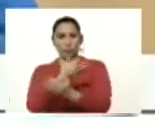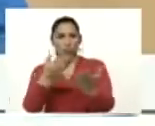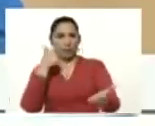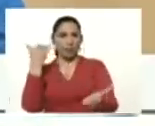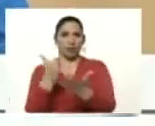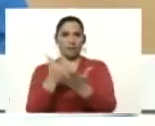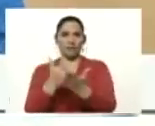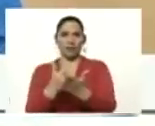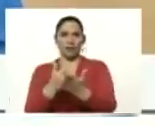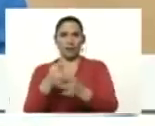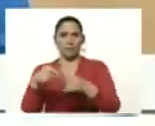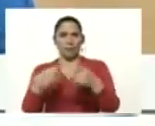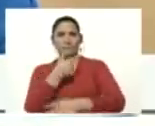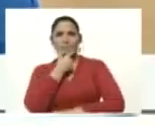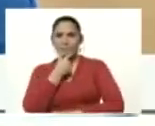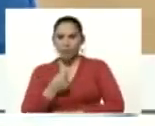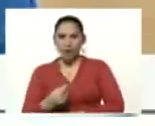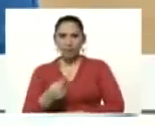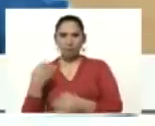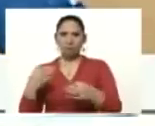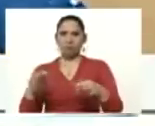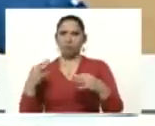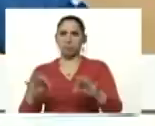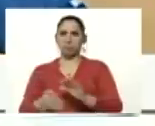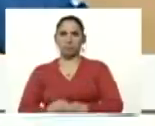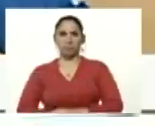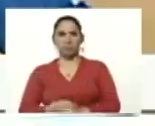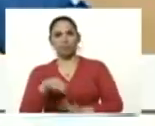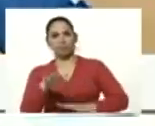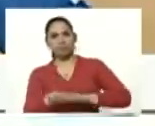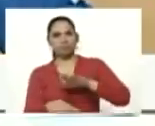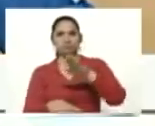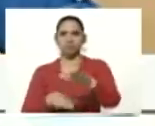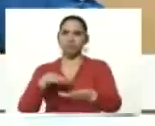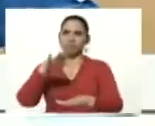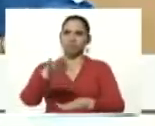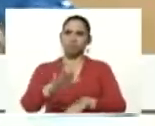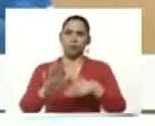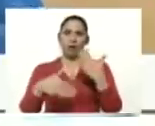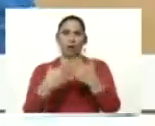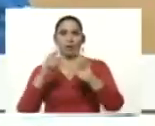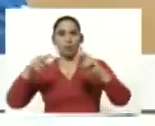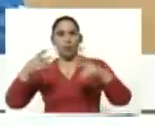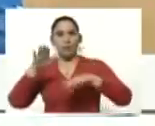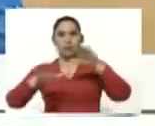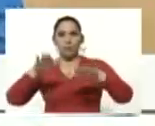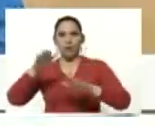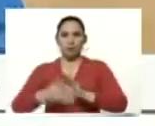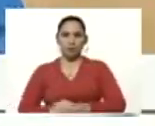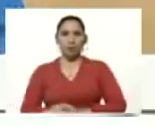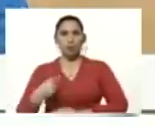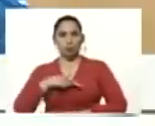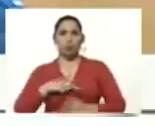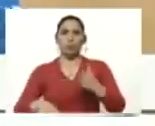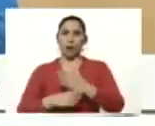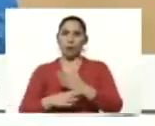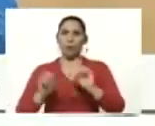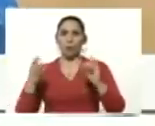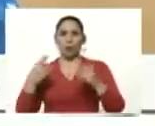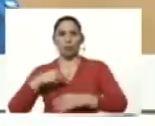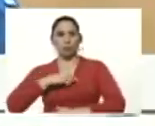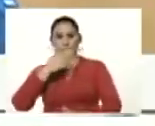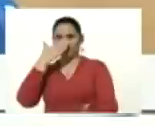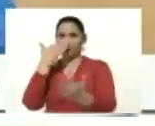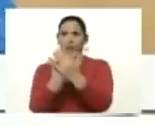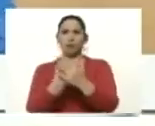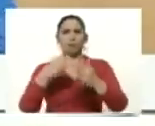que va a ser cada vez más fácil, natural, y avanzaremos hacia la nueva normalidad, que lo vamos a lograr. Estamos